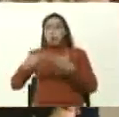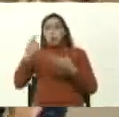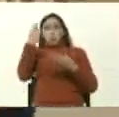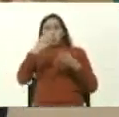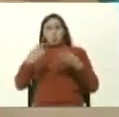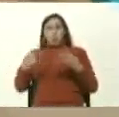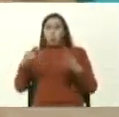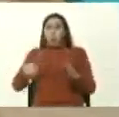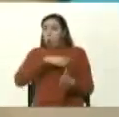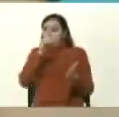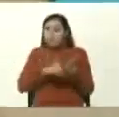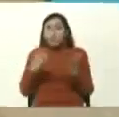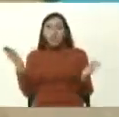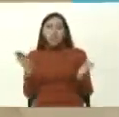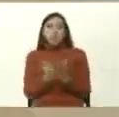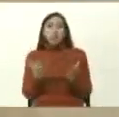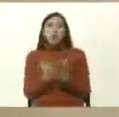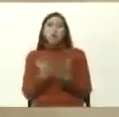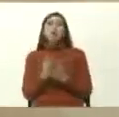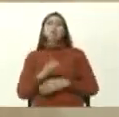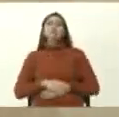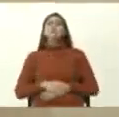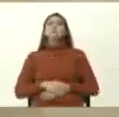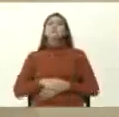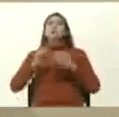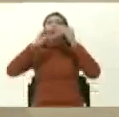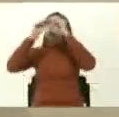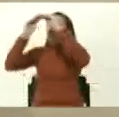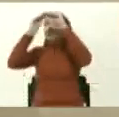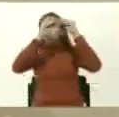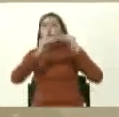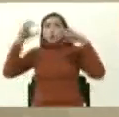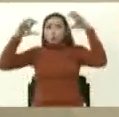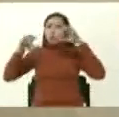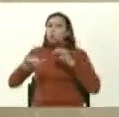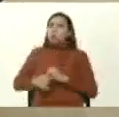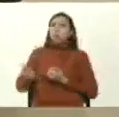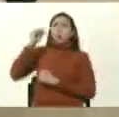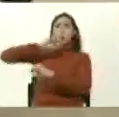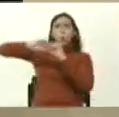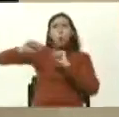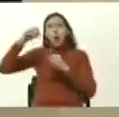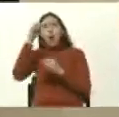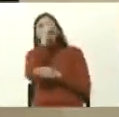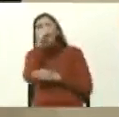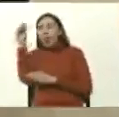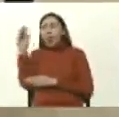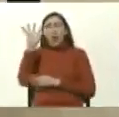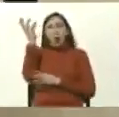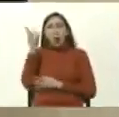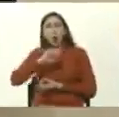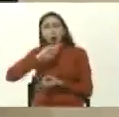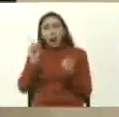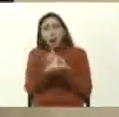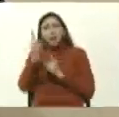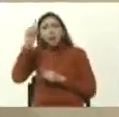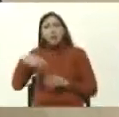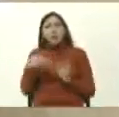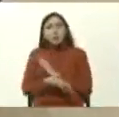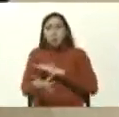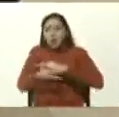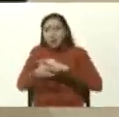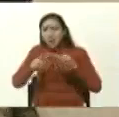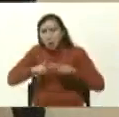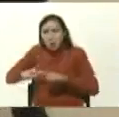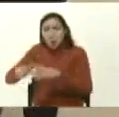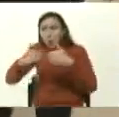de la escuela. Se le ha hecho impermeabilización, iluminación, se activaron salones, por ejemplo, como de tecnología, gracias